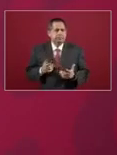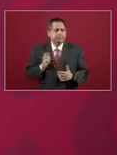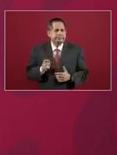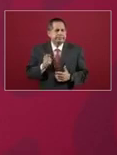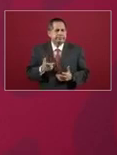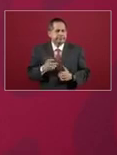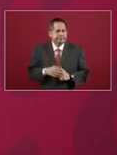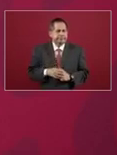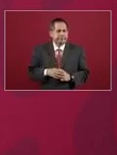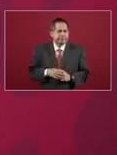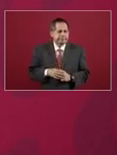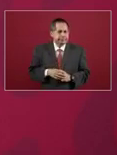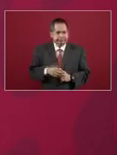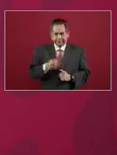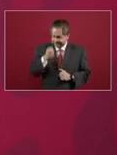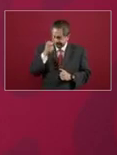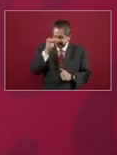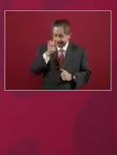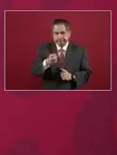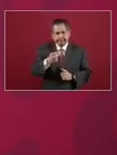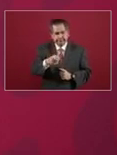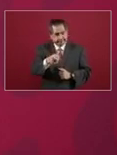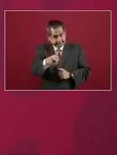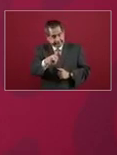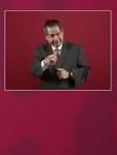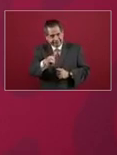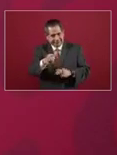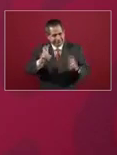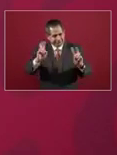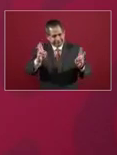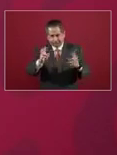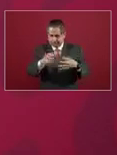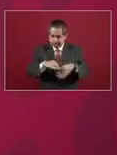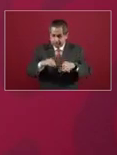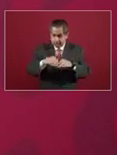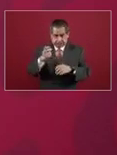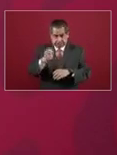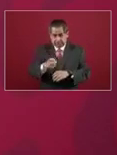ese es el tema principal.